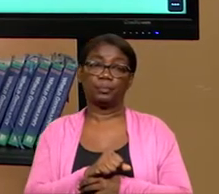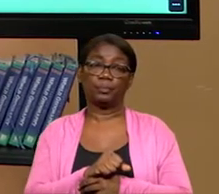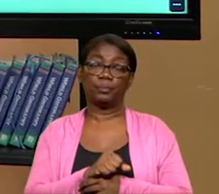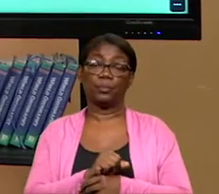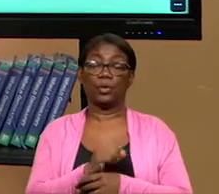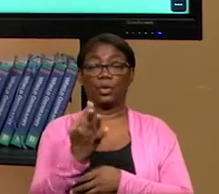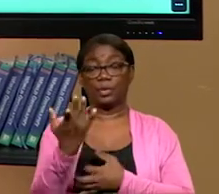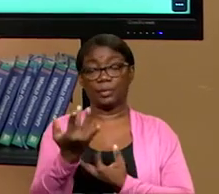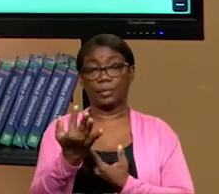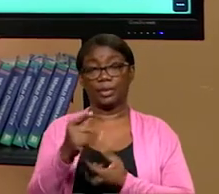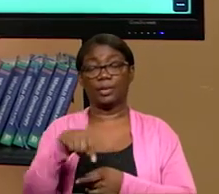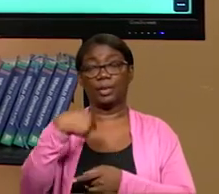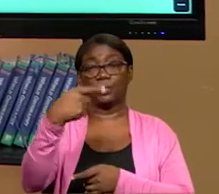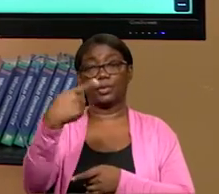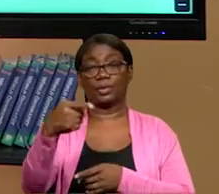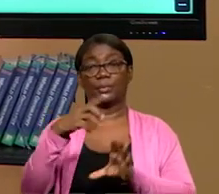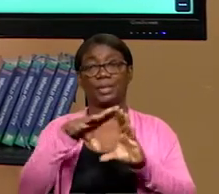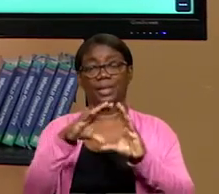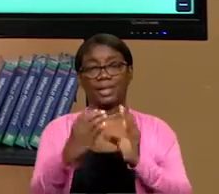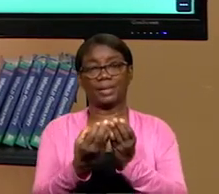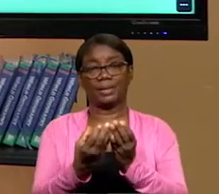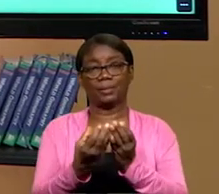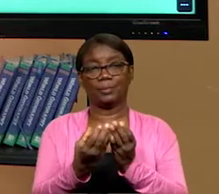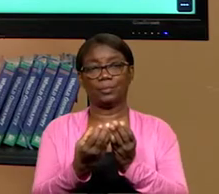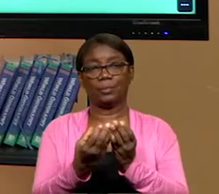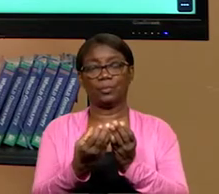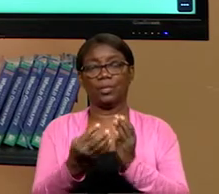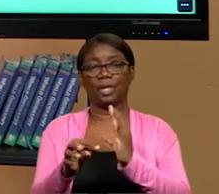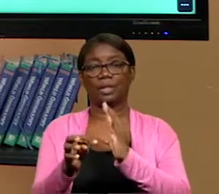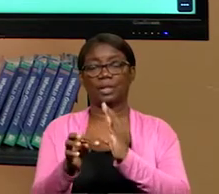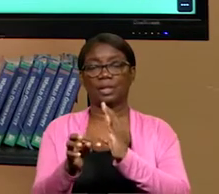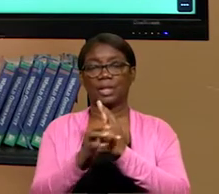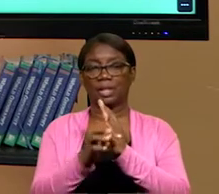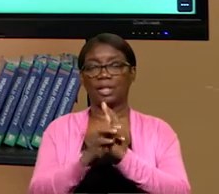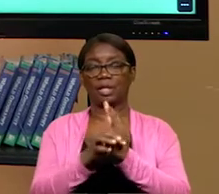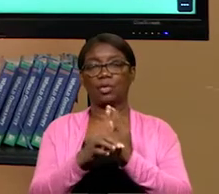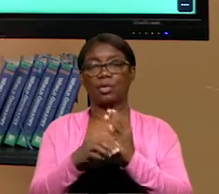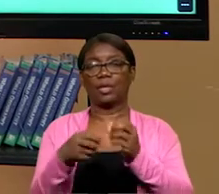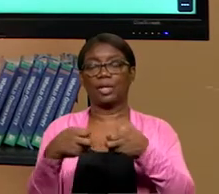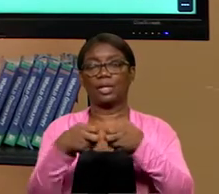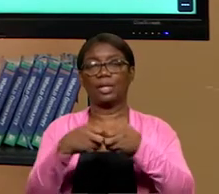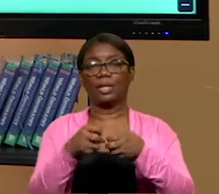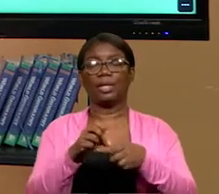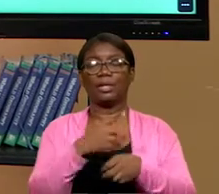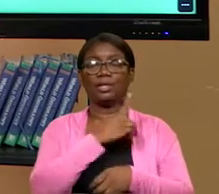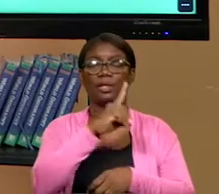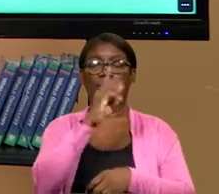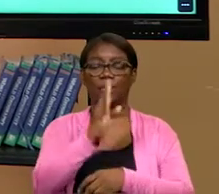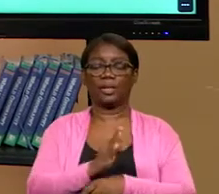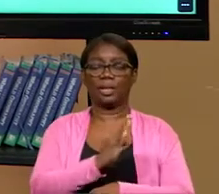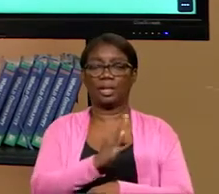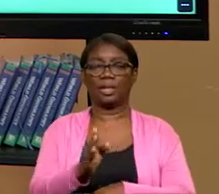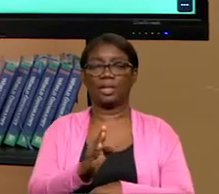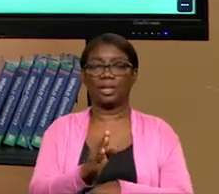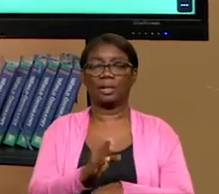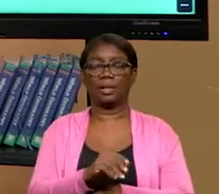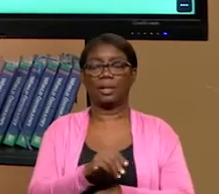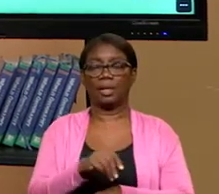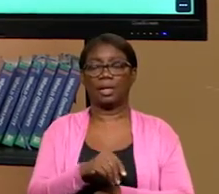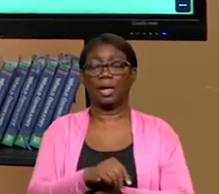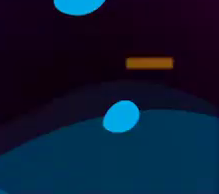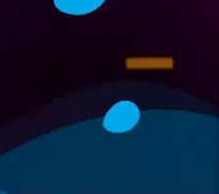los espero la próxima clase con técnico en electrónica. Que Dios me lo aguarde y